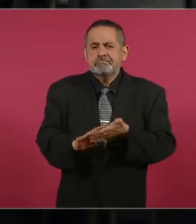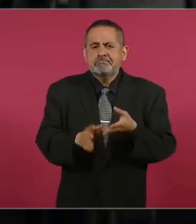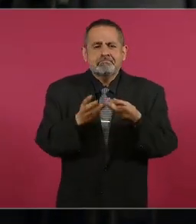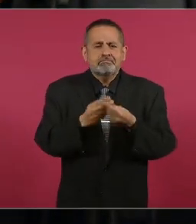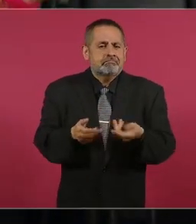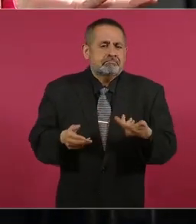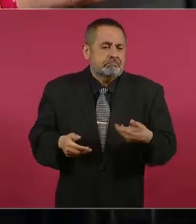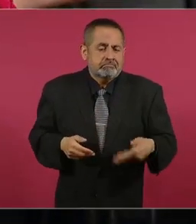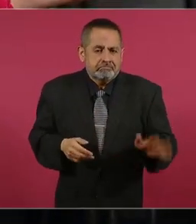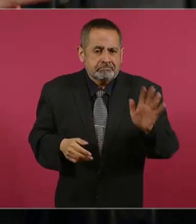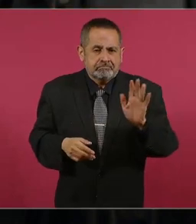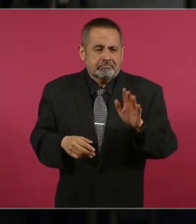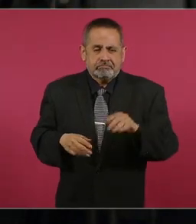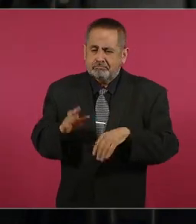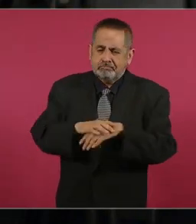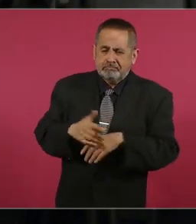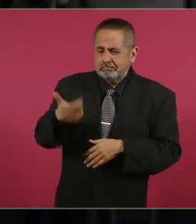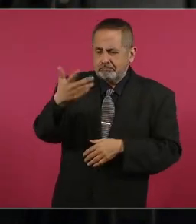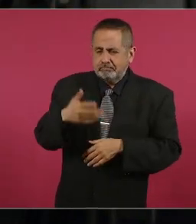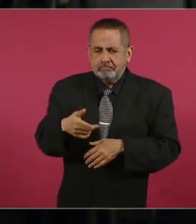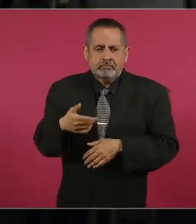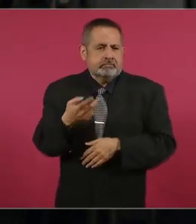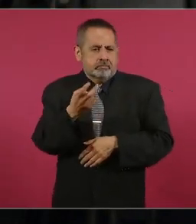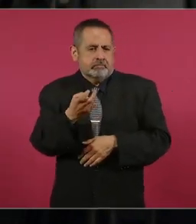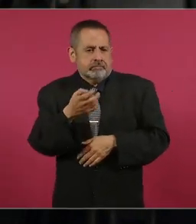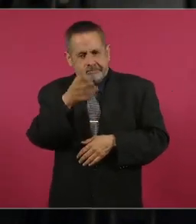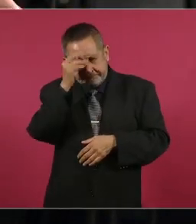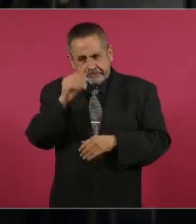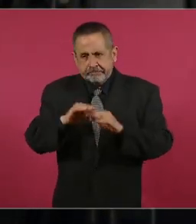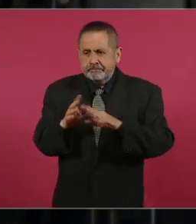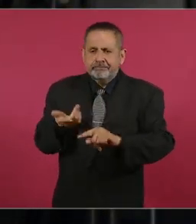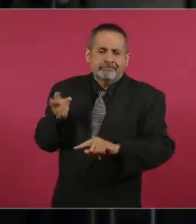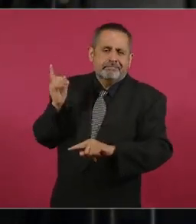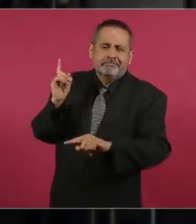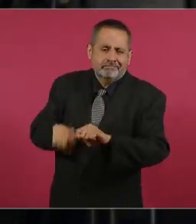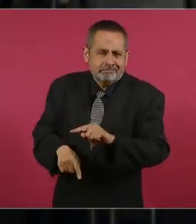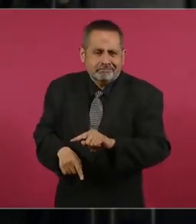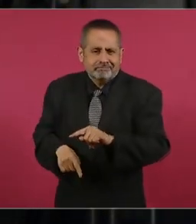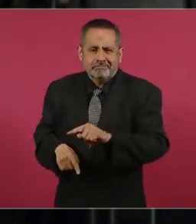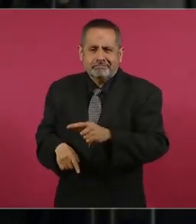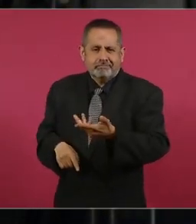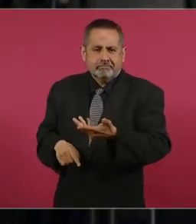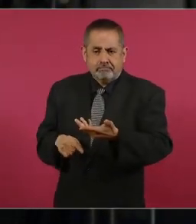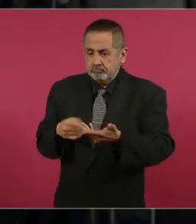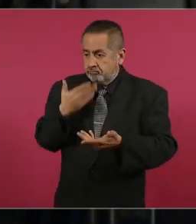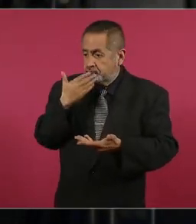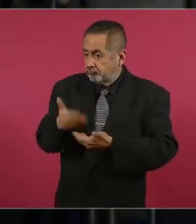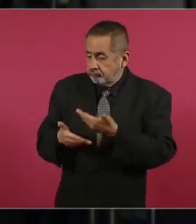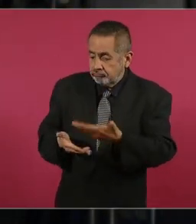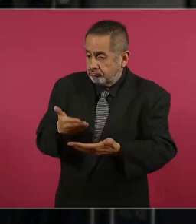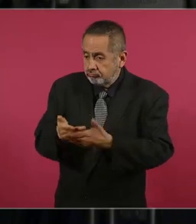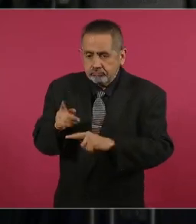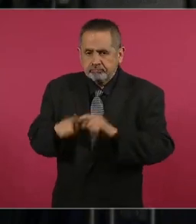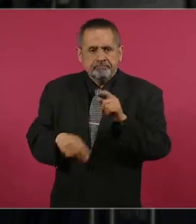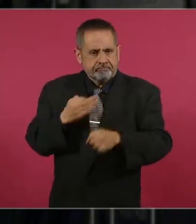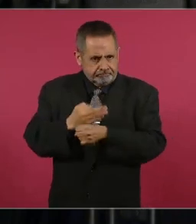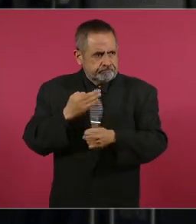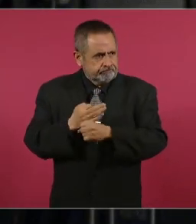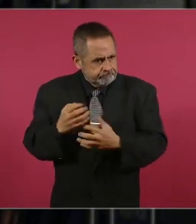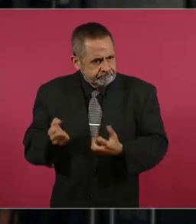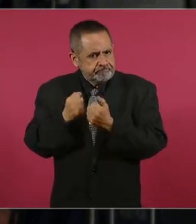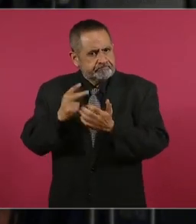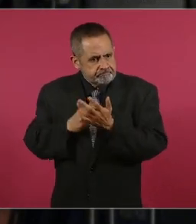en que dicen, no, pues es que es más caro, pues claro, porque les quitaron absolutamente todo el servicio que daban y ahorita se está rescatando. Incluso